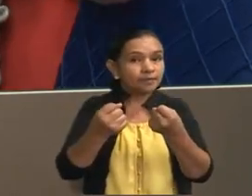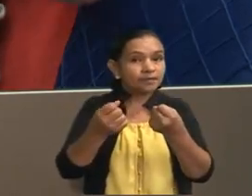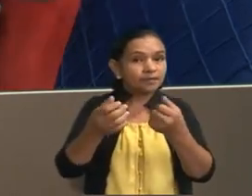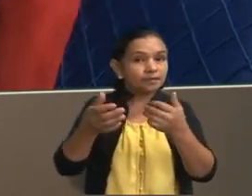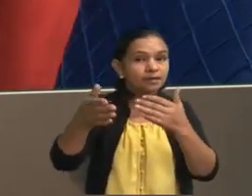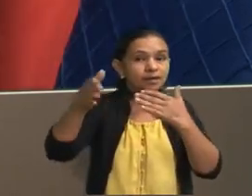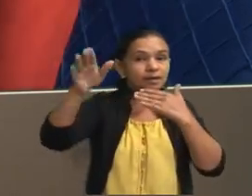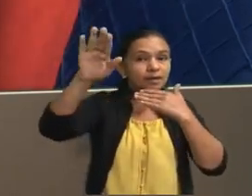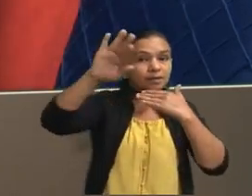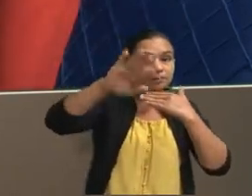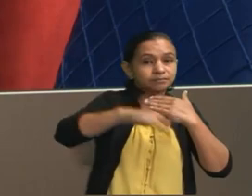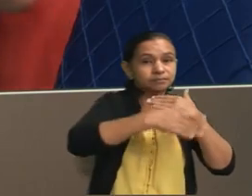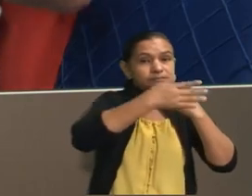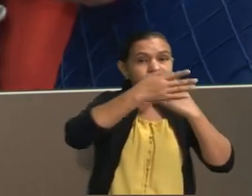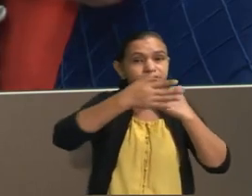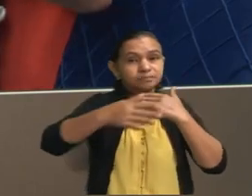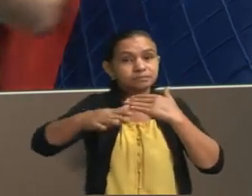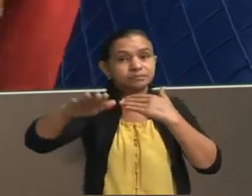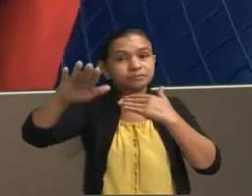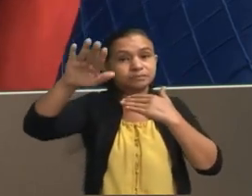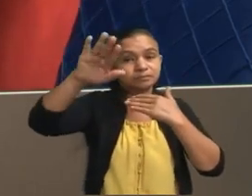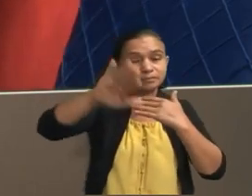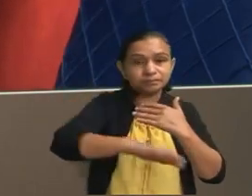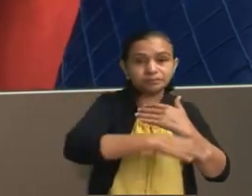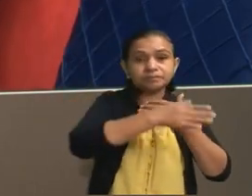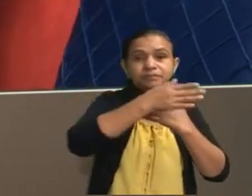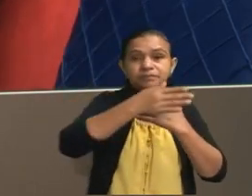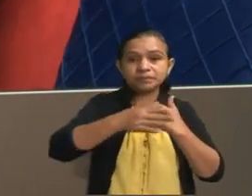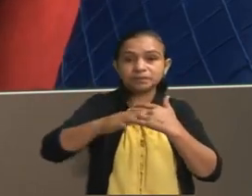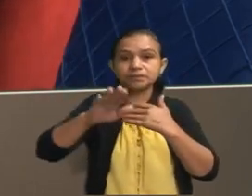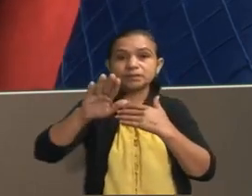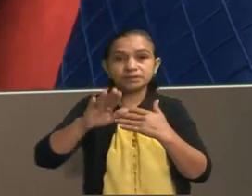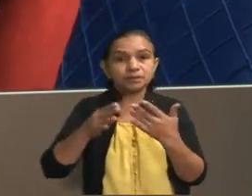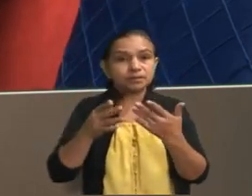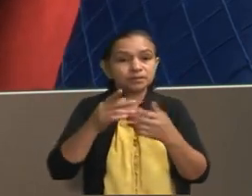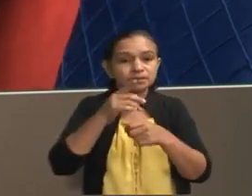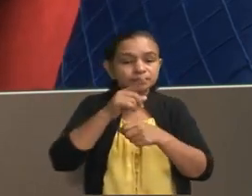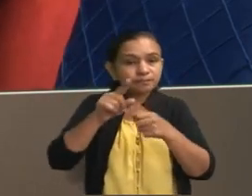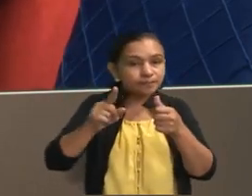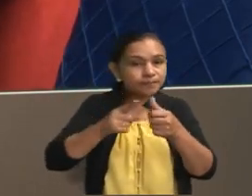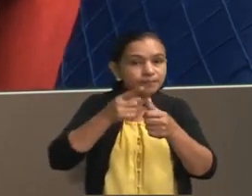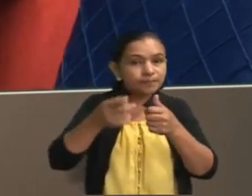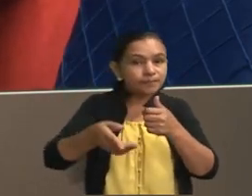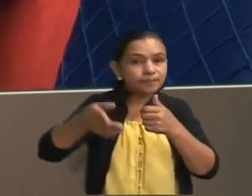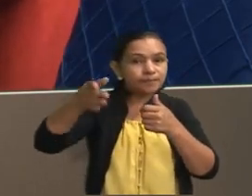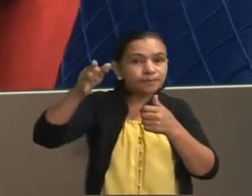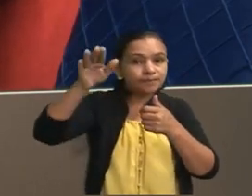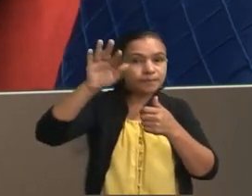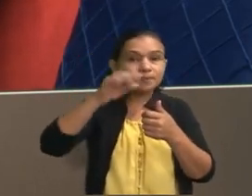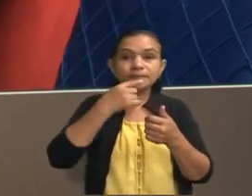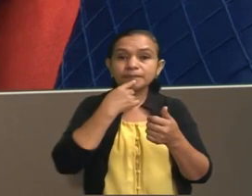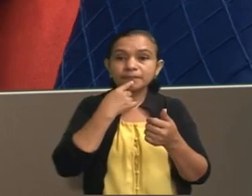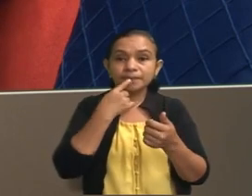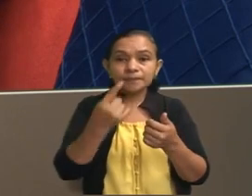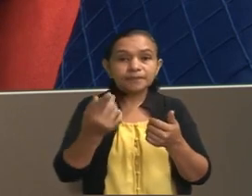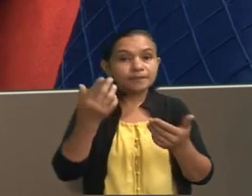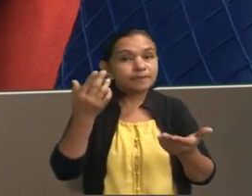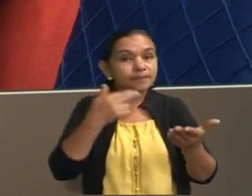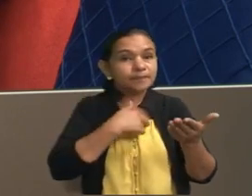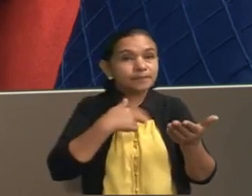a mover por un día, ¿no? Al inicio, las primeras olas digamos, van a